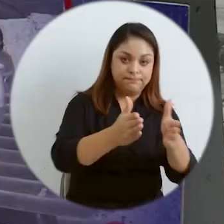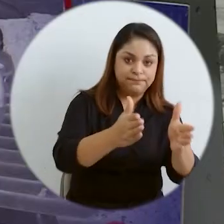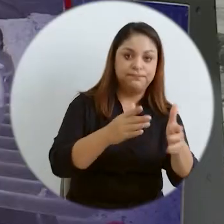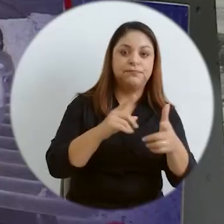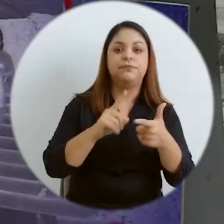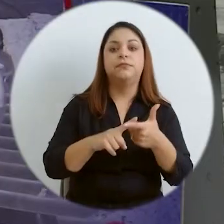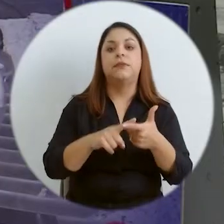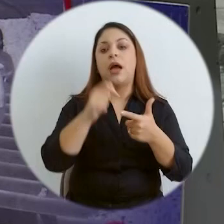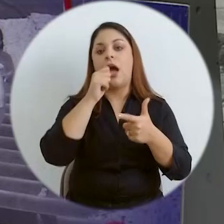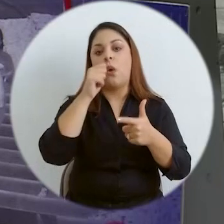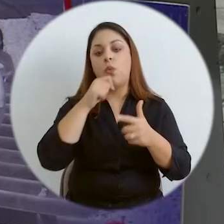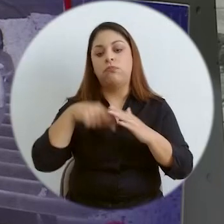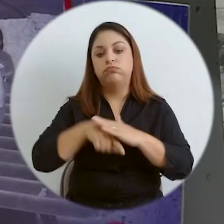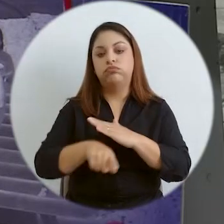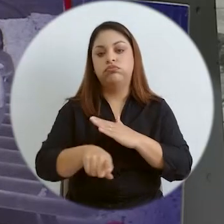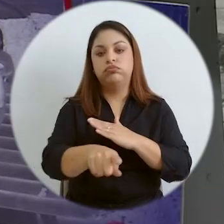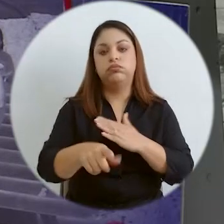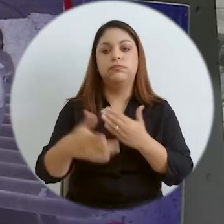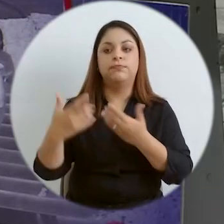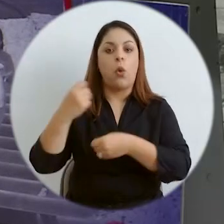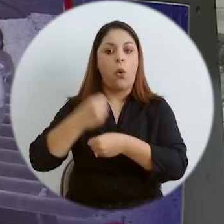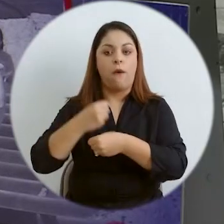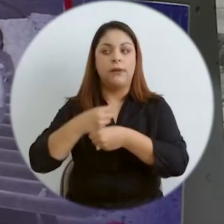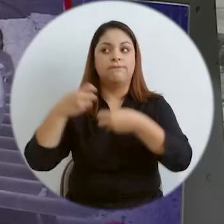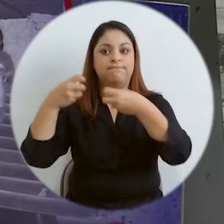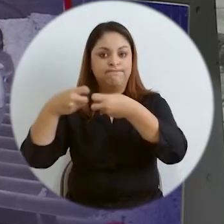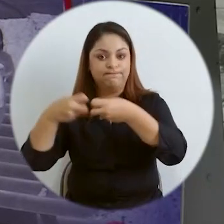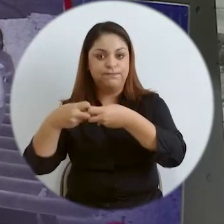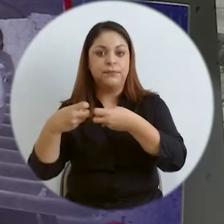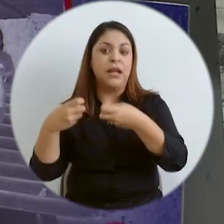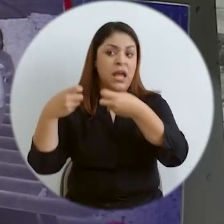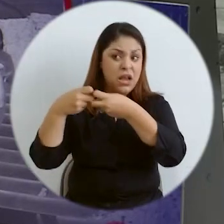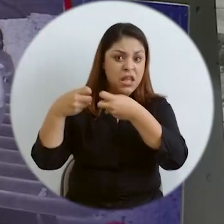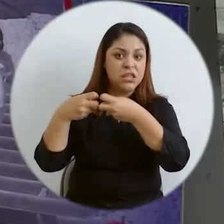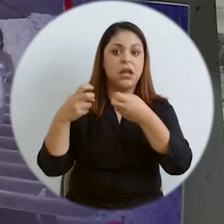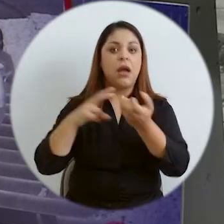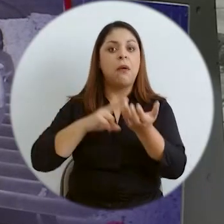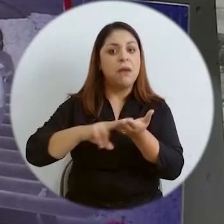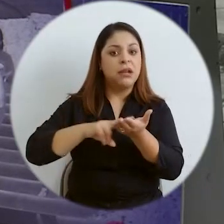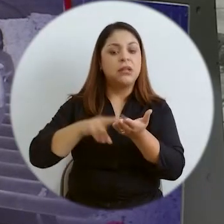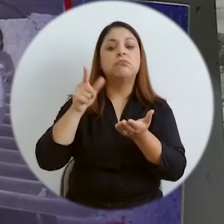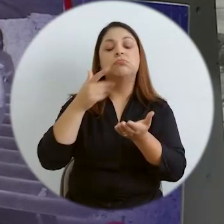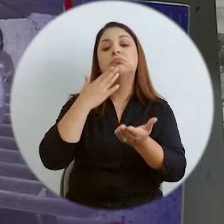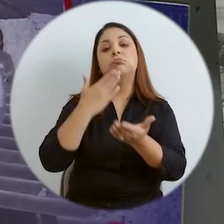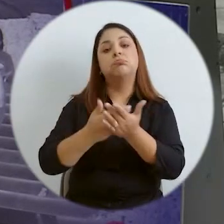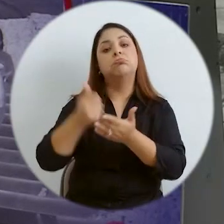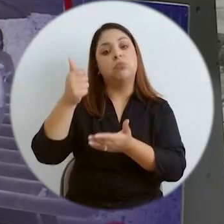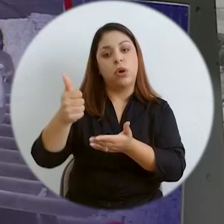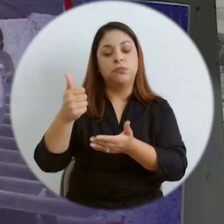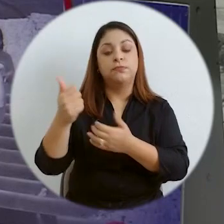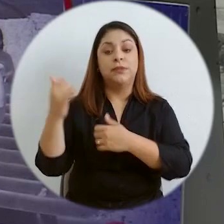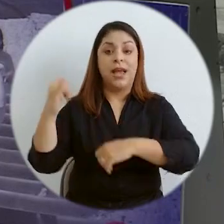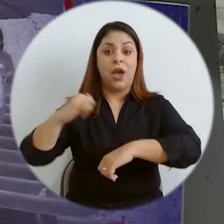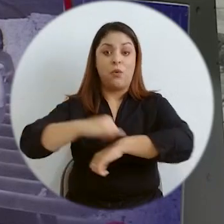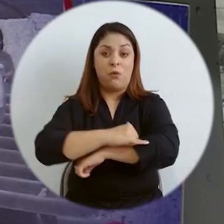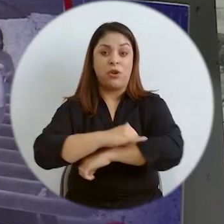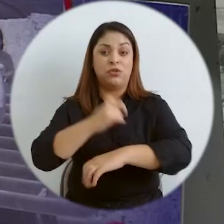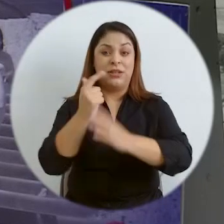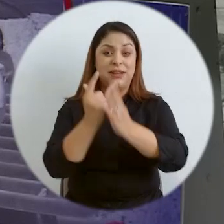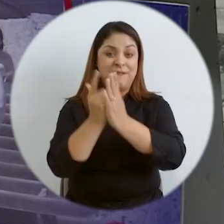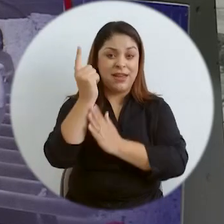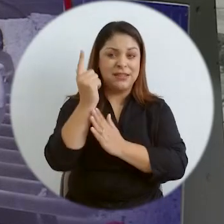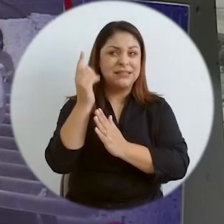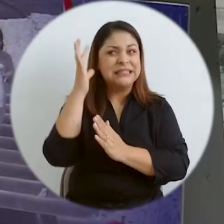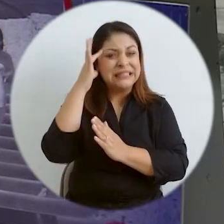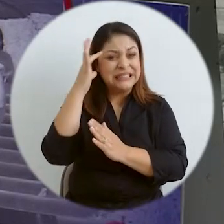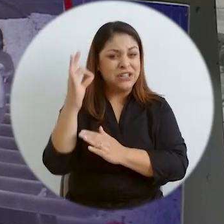hemos sido tan exitosos en la parte eléctrica y eléctrica verde, que esa es una de las partes que promueven. El aeropuerto de Liberia, si la memoria no me